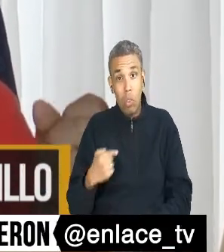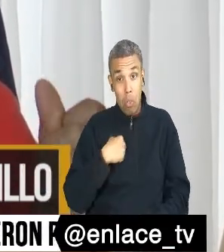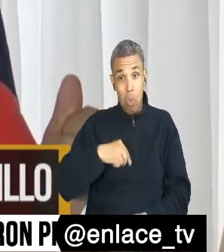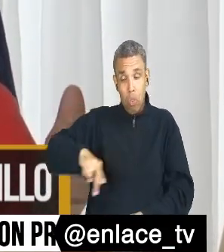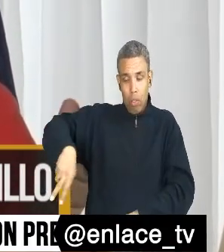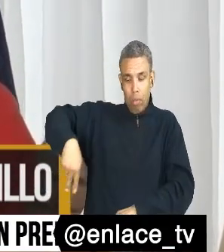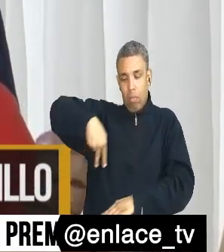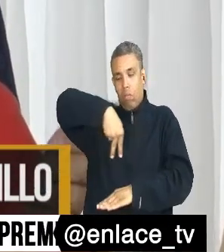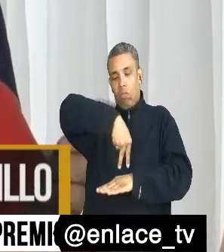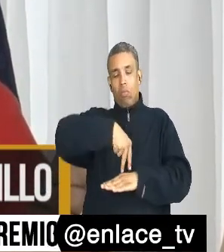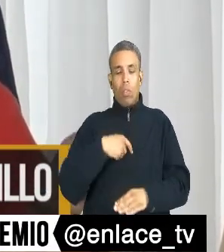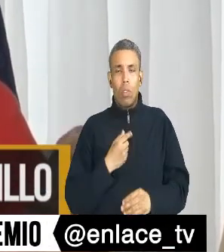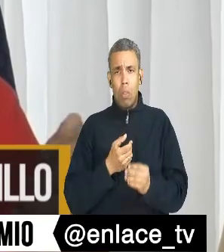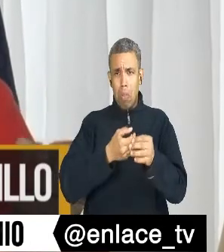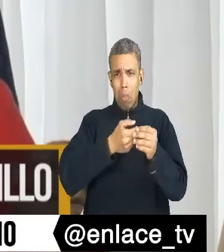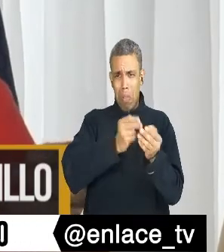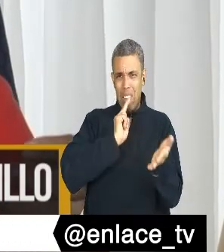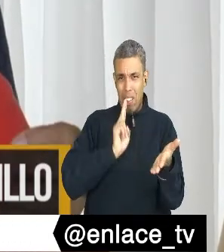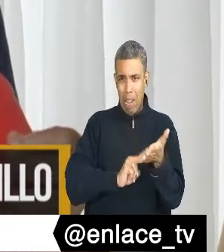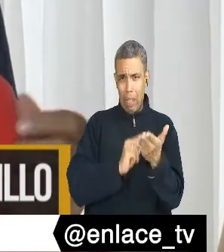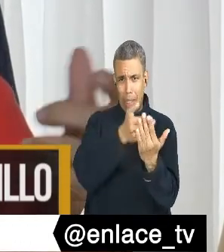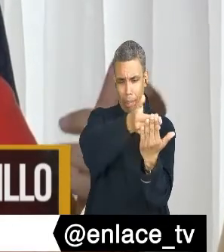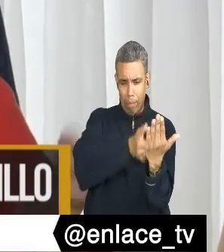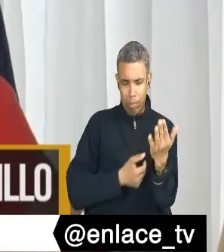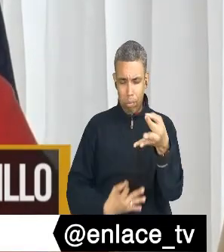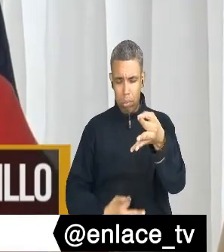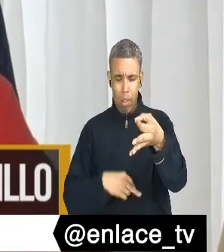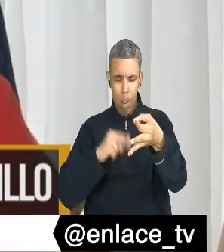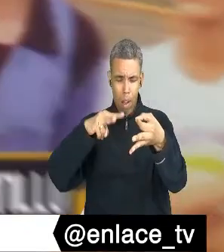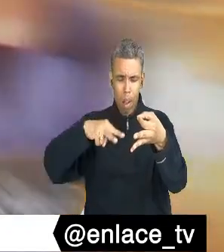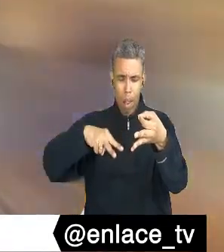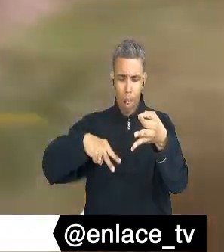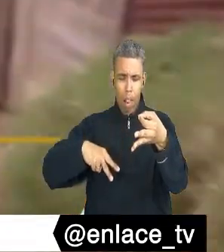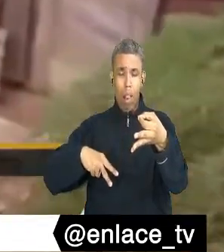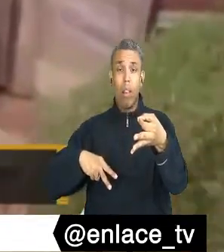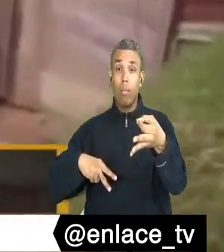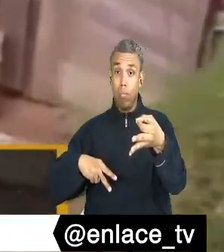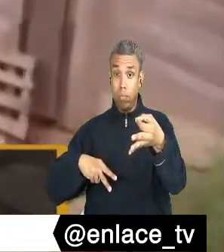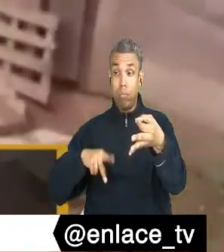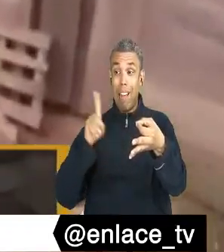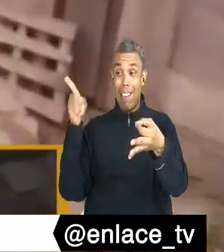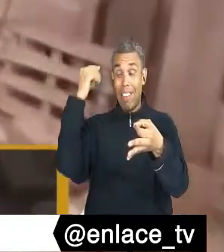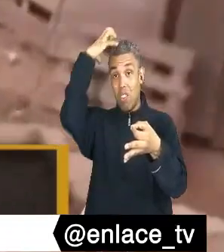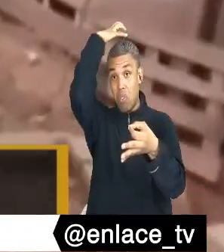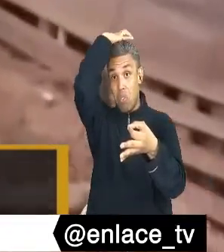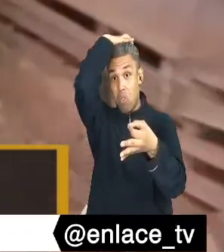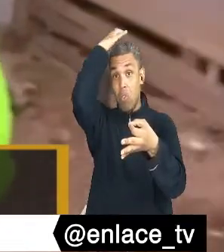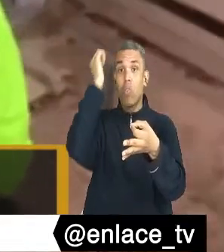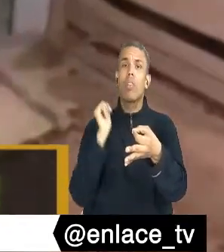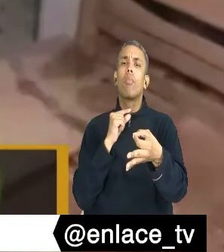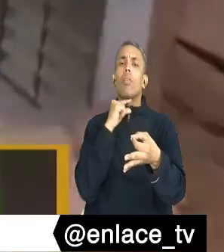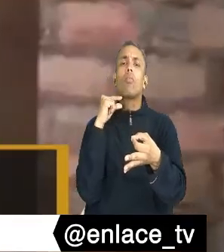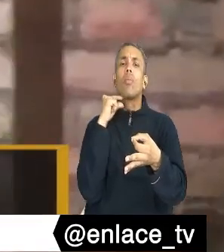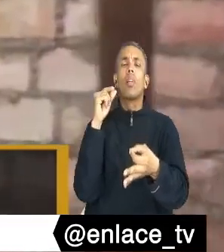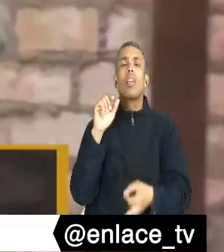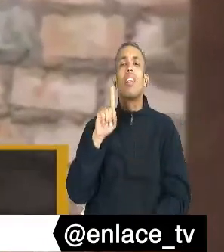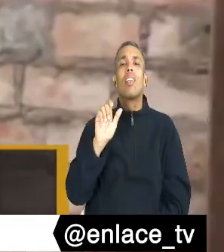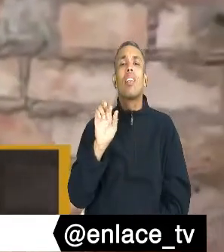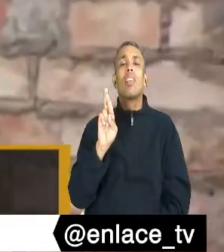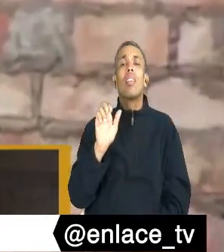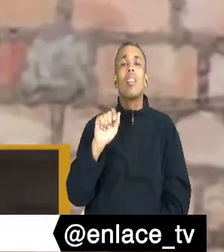en Barrancabermeja, Monseñor Sarasti, él ofició la misa. Hasta estas viviendas ubicadas en varias comunas de la ciudad llegó